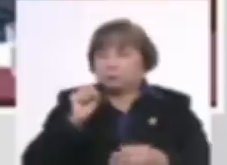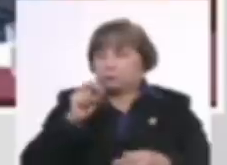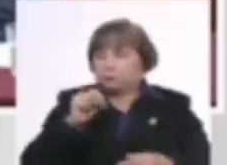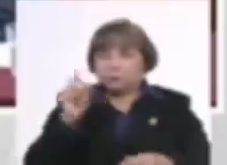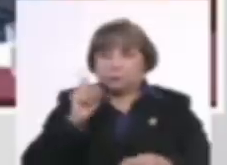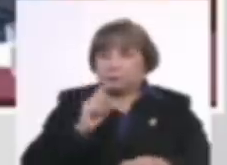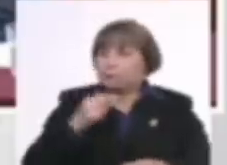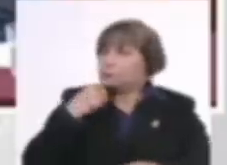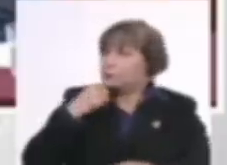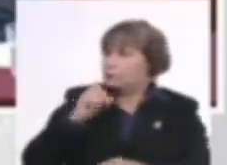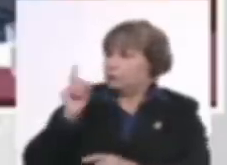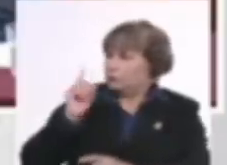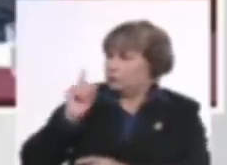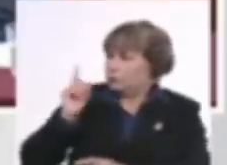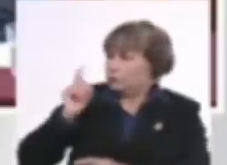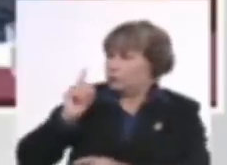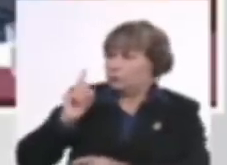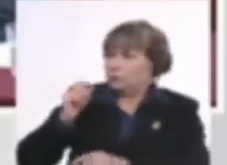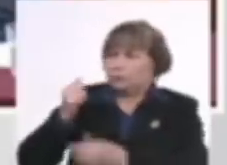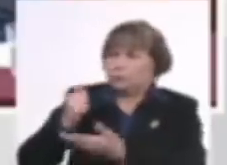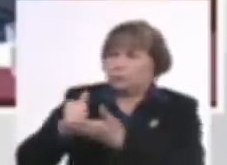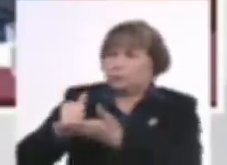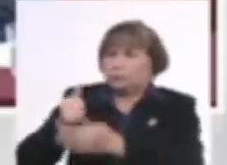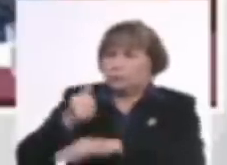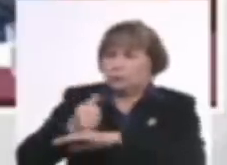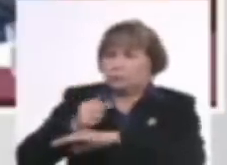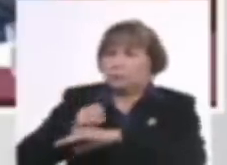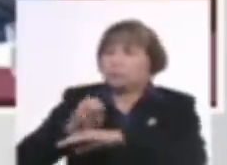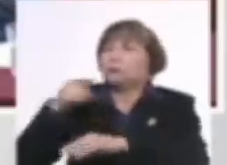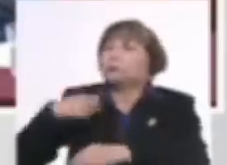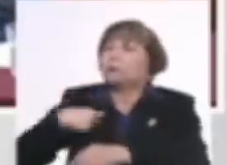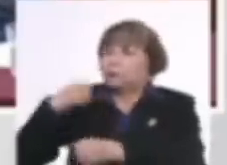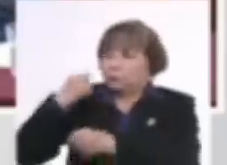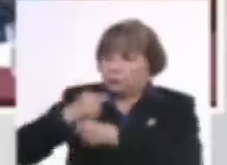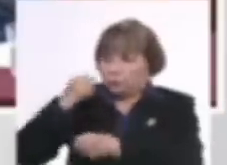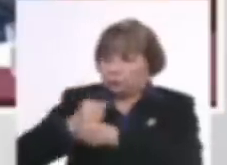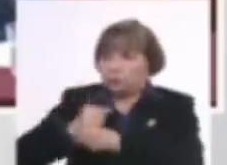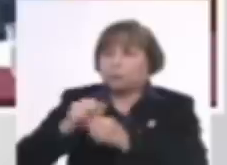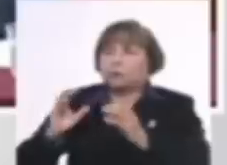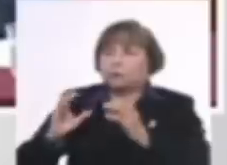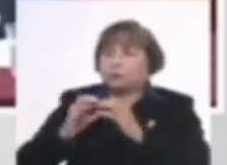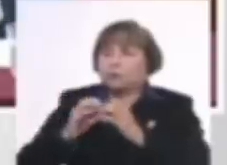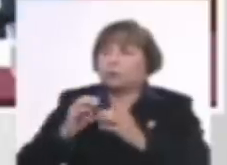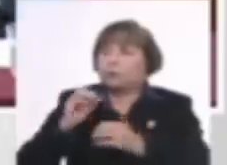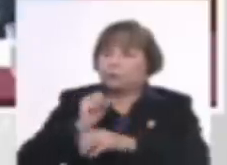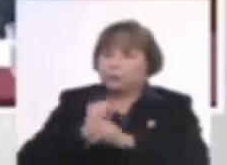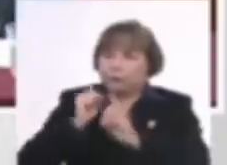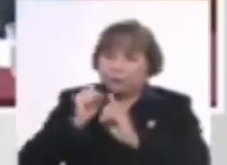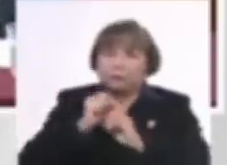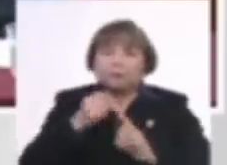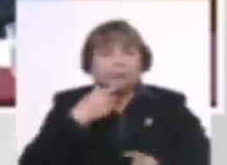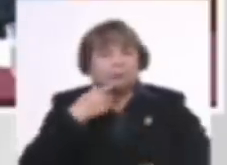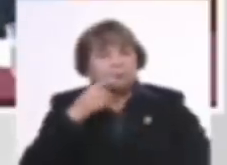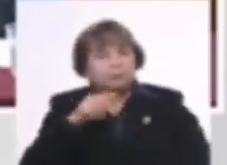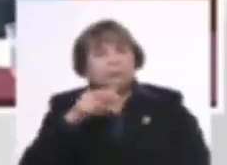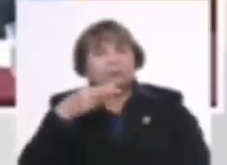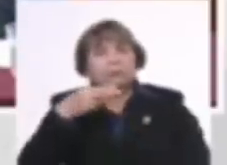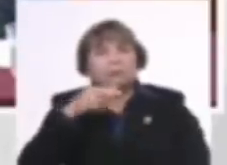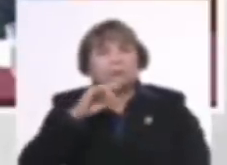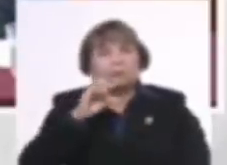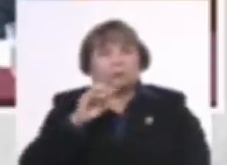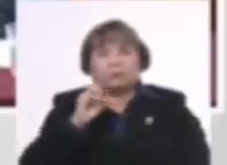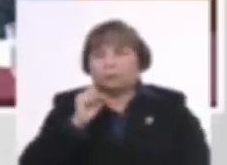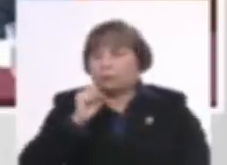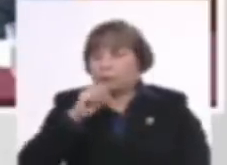Yo no brindaba asesoramiento, yo trabajaba ahí. En la parte del componente social. Bueno, pues, bueno, el señor Hugo Espino, su